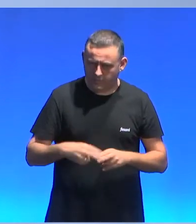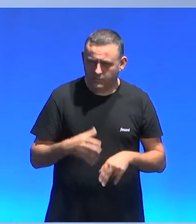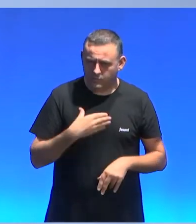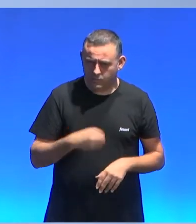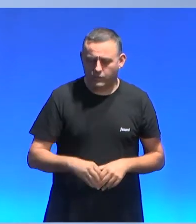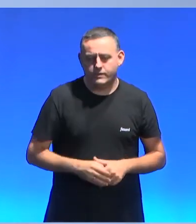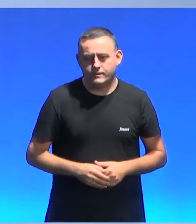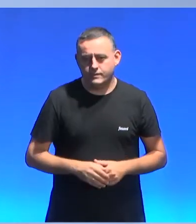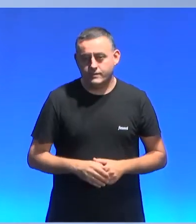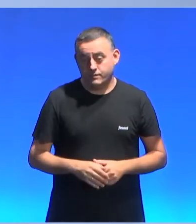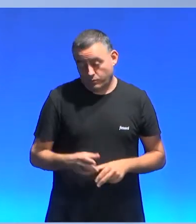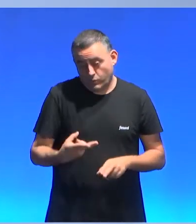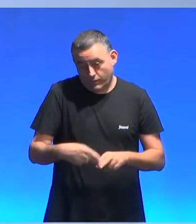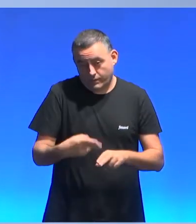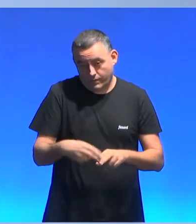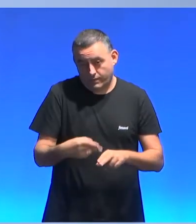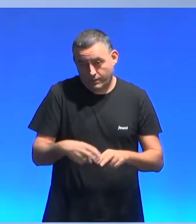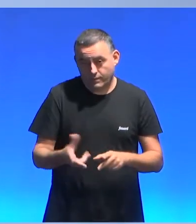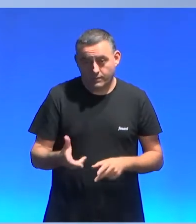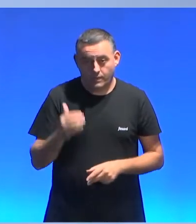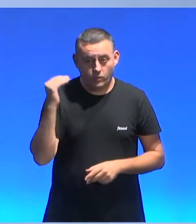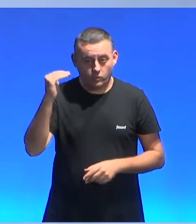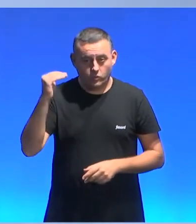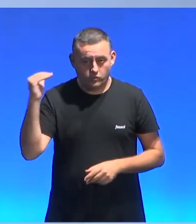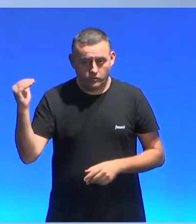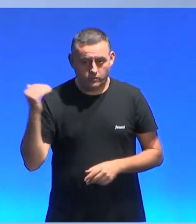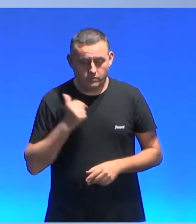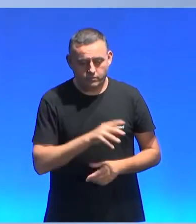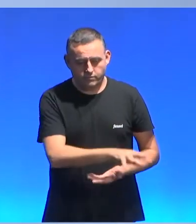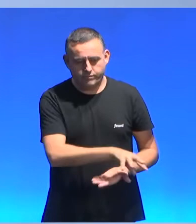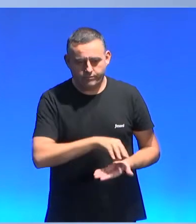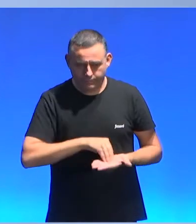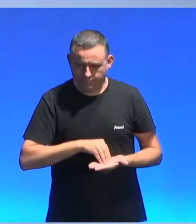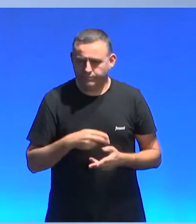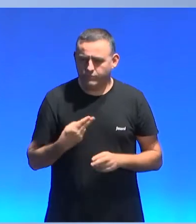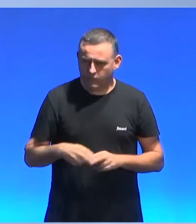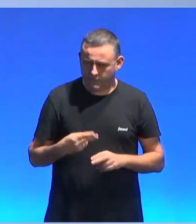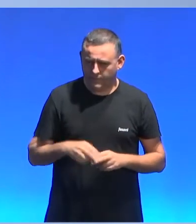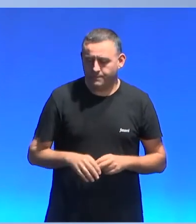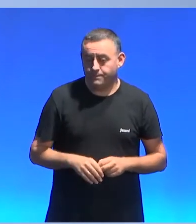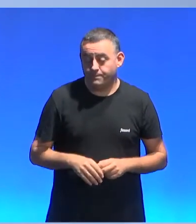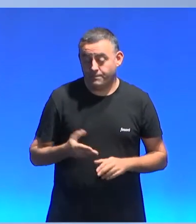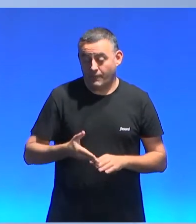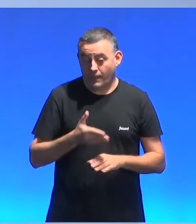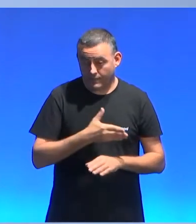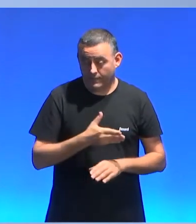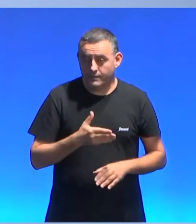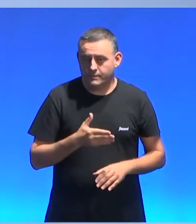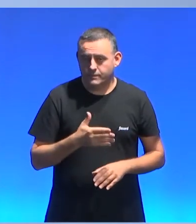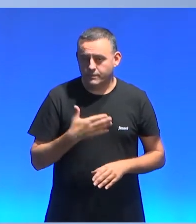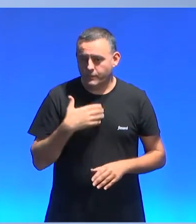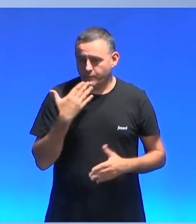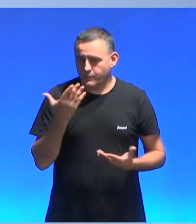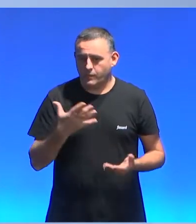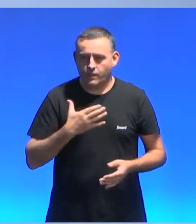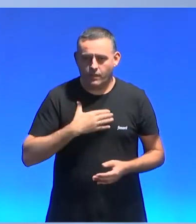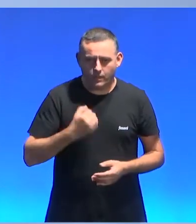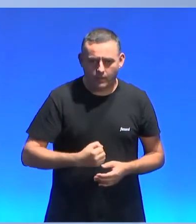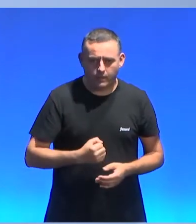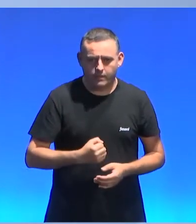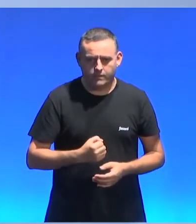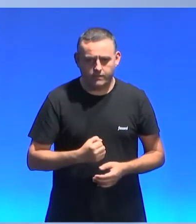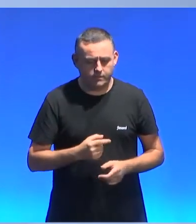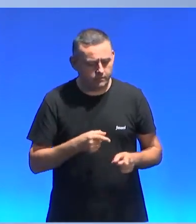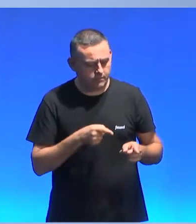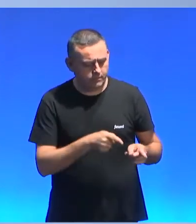Política de los adultos. El adulto capaz de escuchar, el alcalde, el gabinete, este